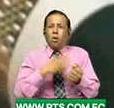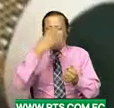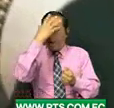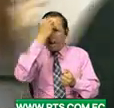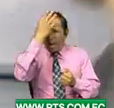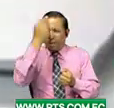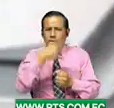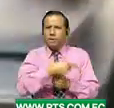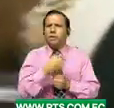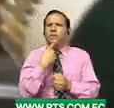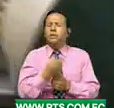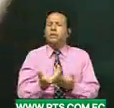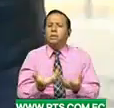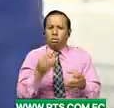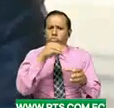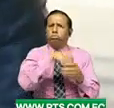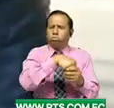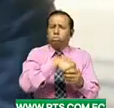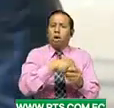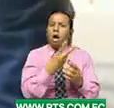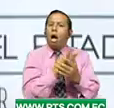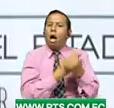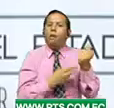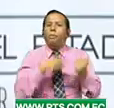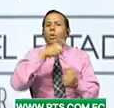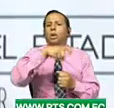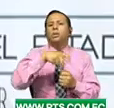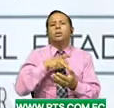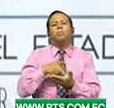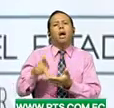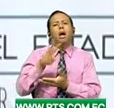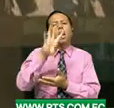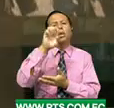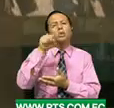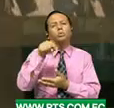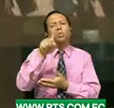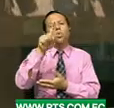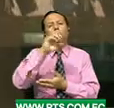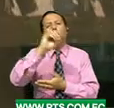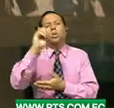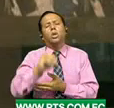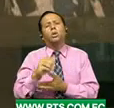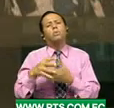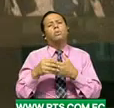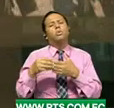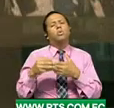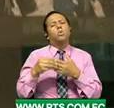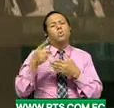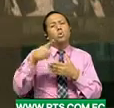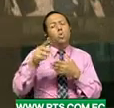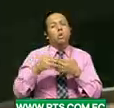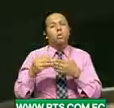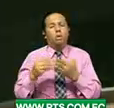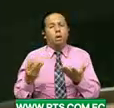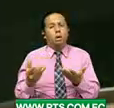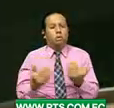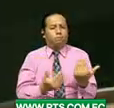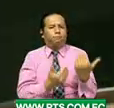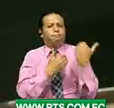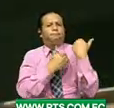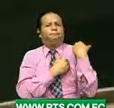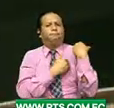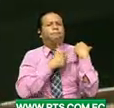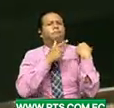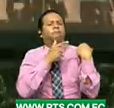Glass, actualmente preso, deben pagar 14.1 millones de dólares. Obligación que en este caso pasó a formar parte